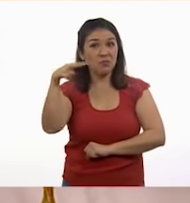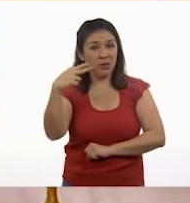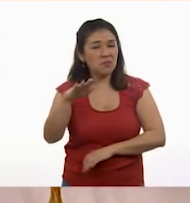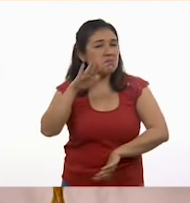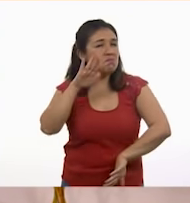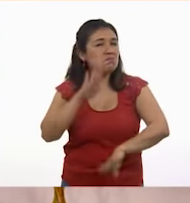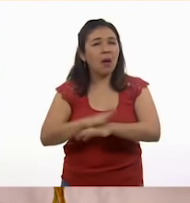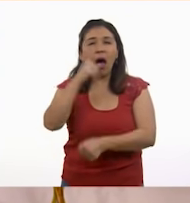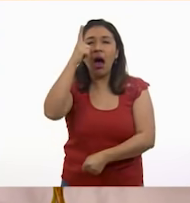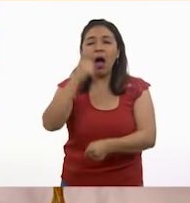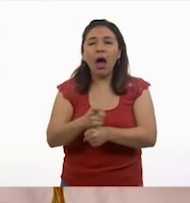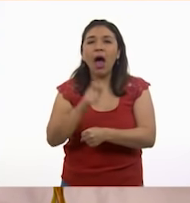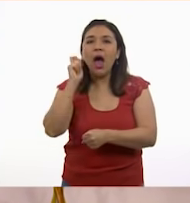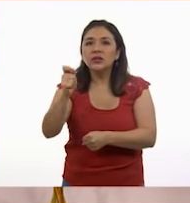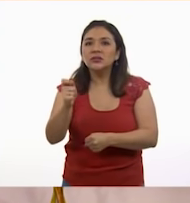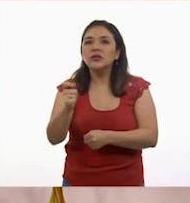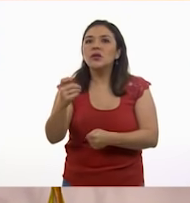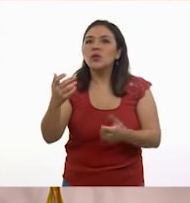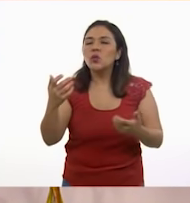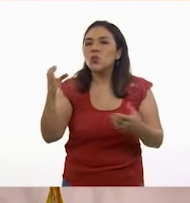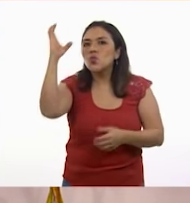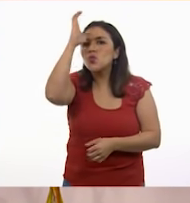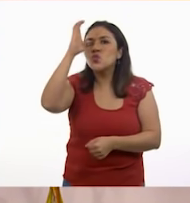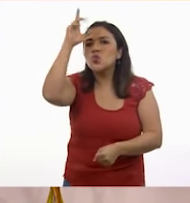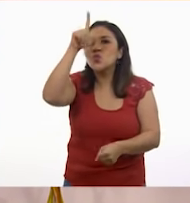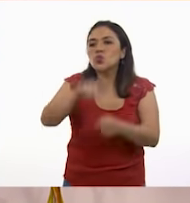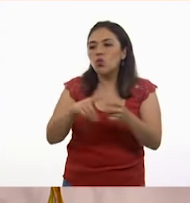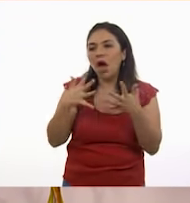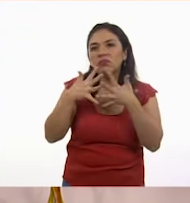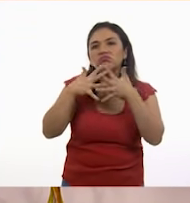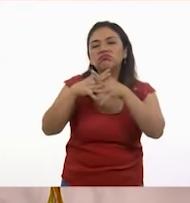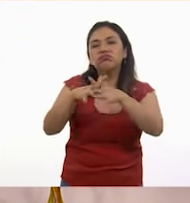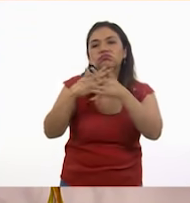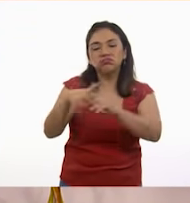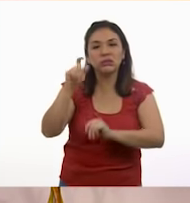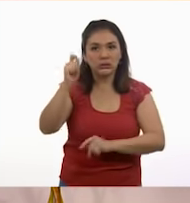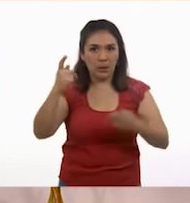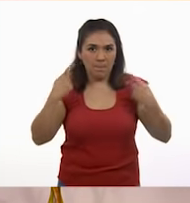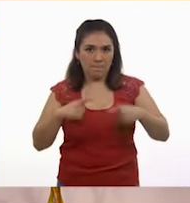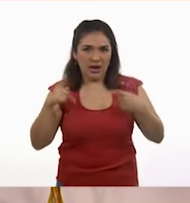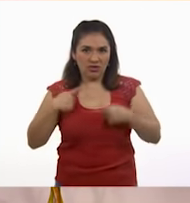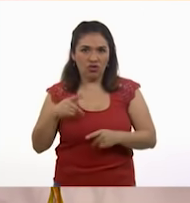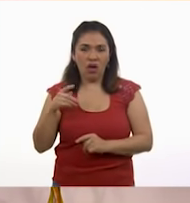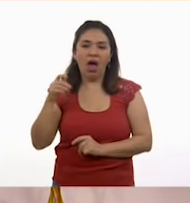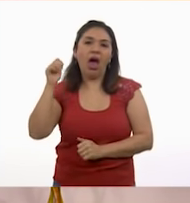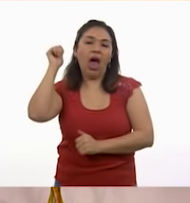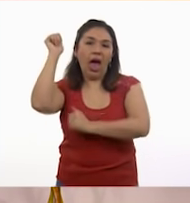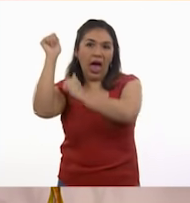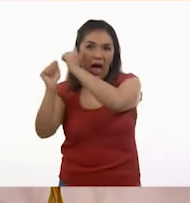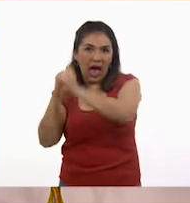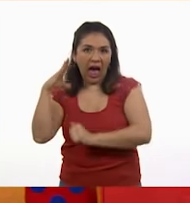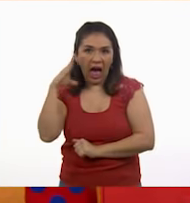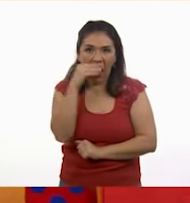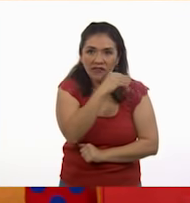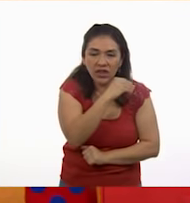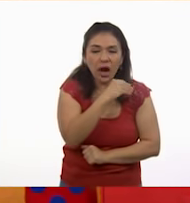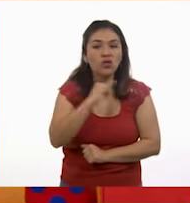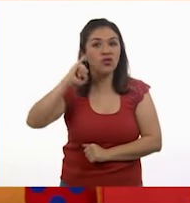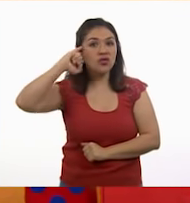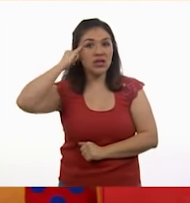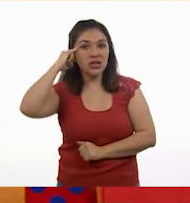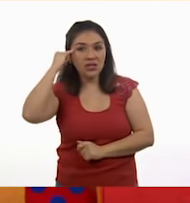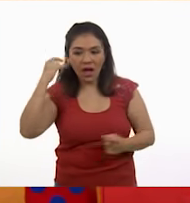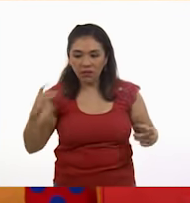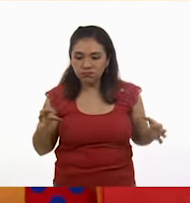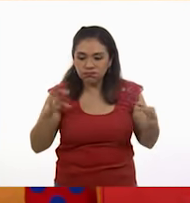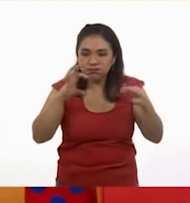donde ocurrió esta mezcla cultural entre africanos indígenas llegando así a